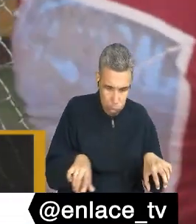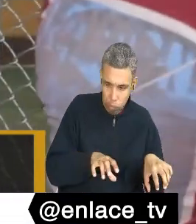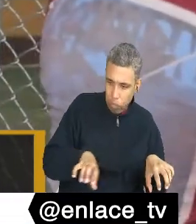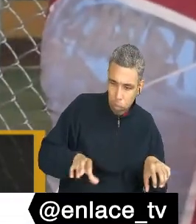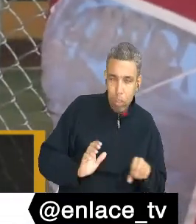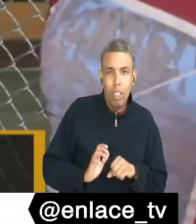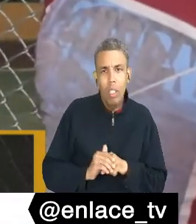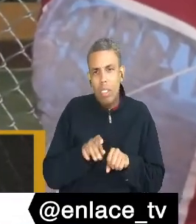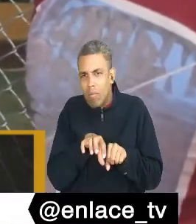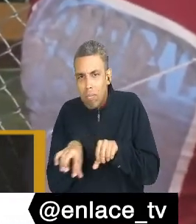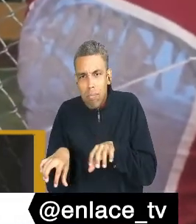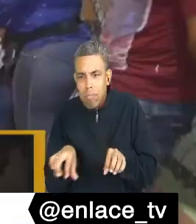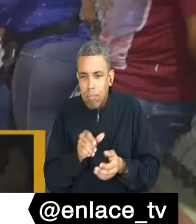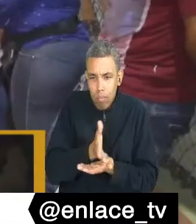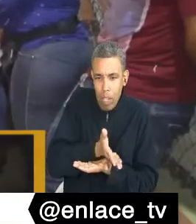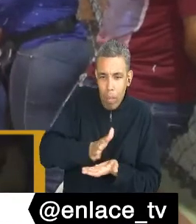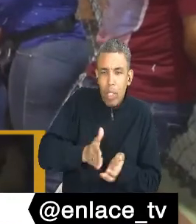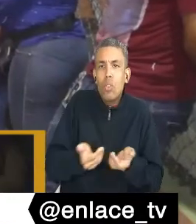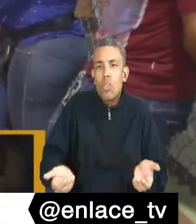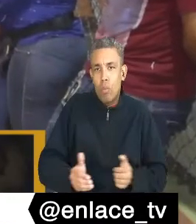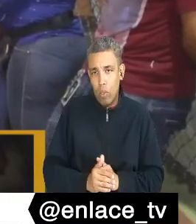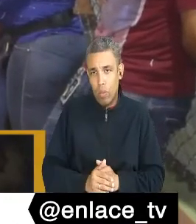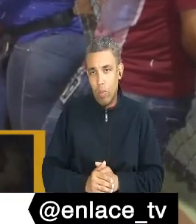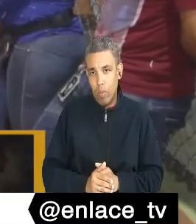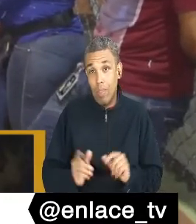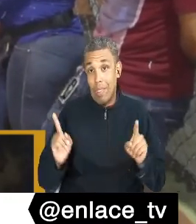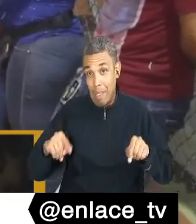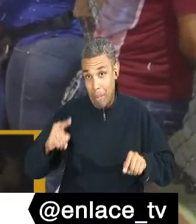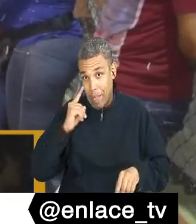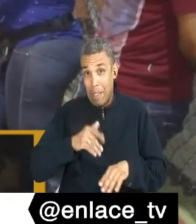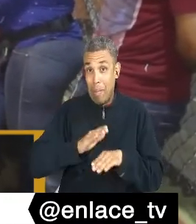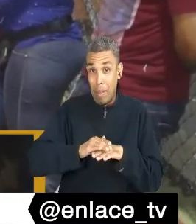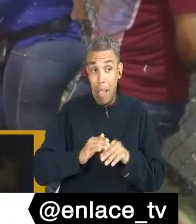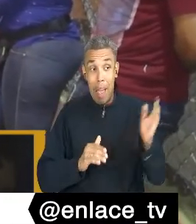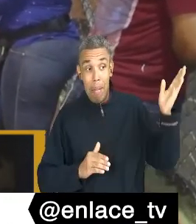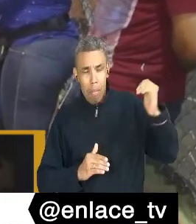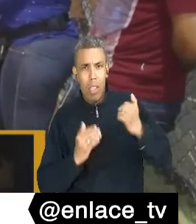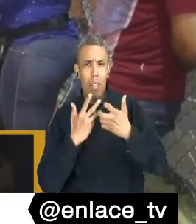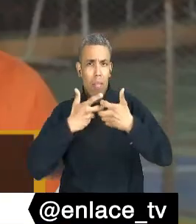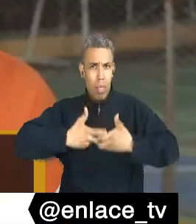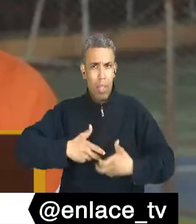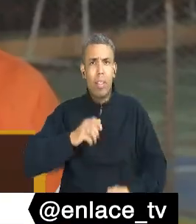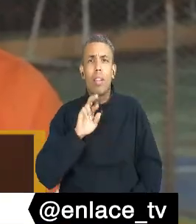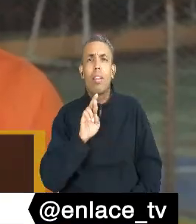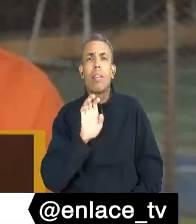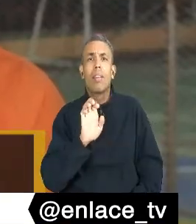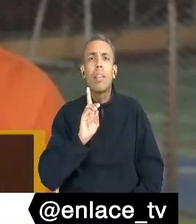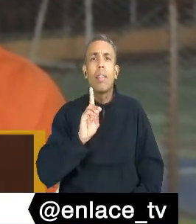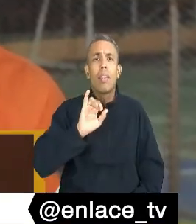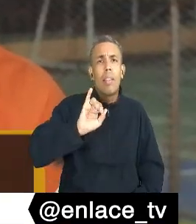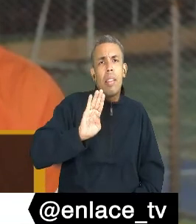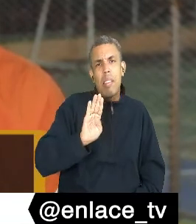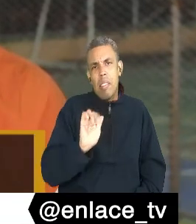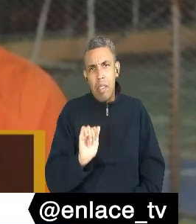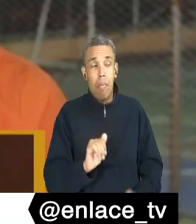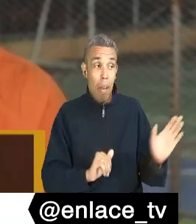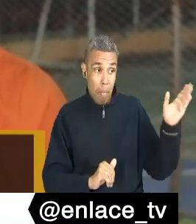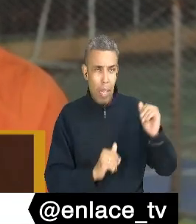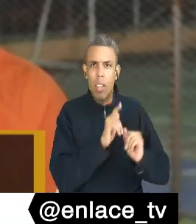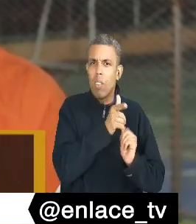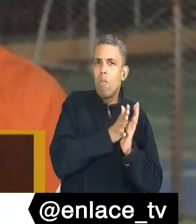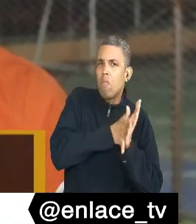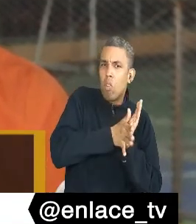disminuimos nuestros residuos, y también citamos a Rediva para que Rediva también socialice las rutas y los horarios para que la gente